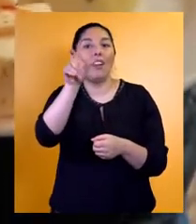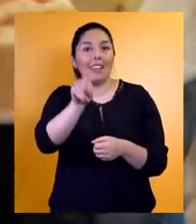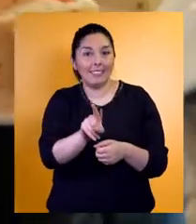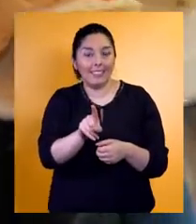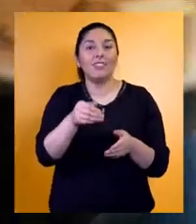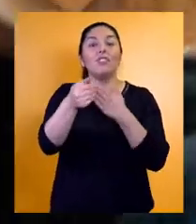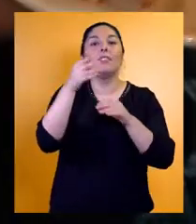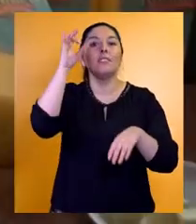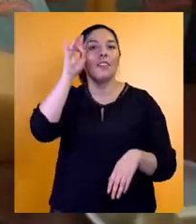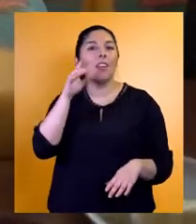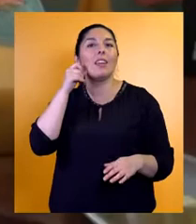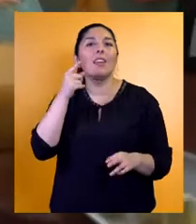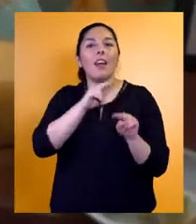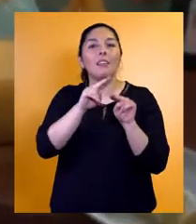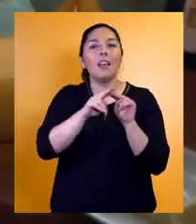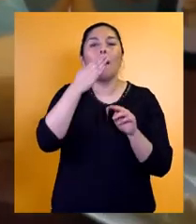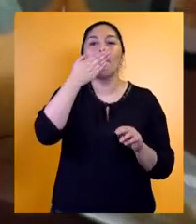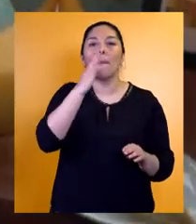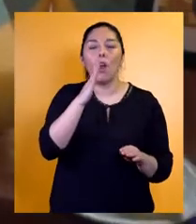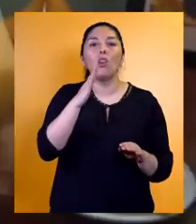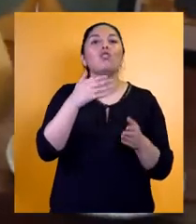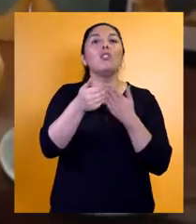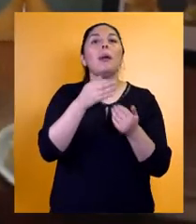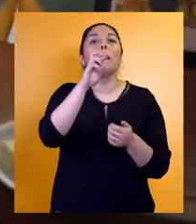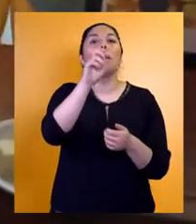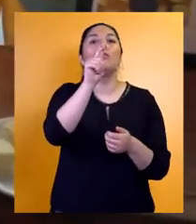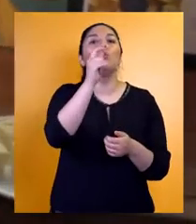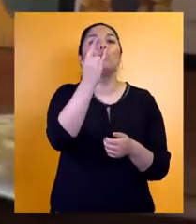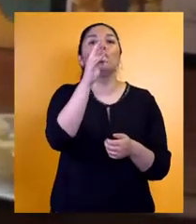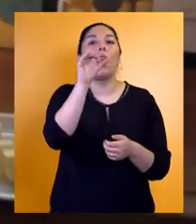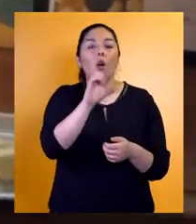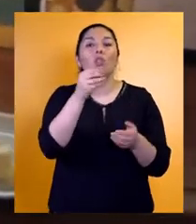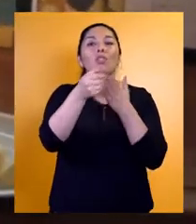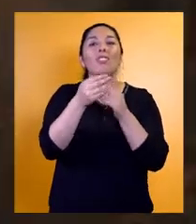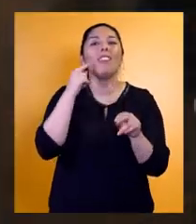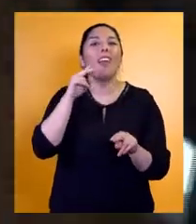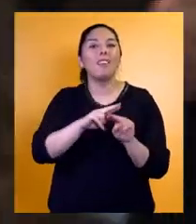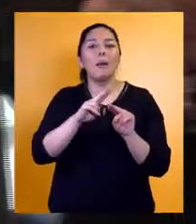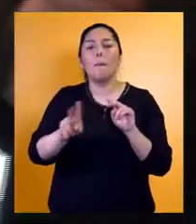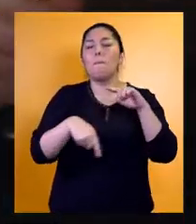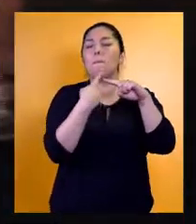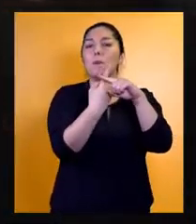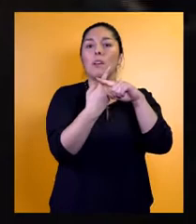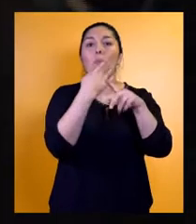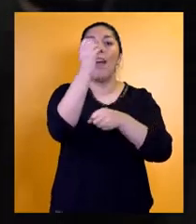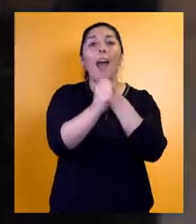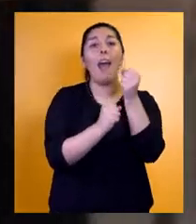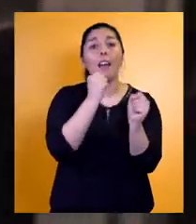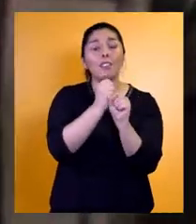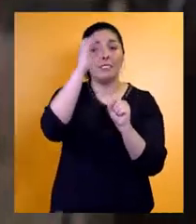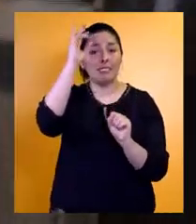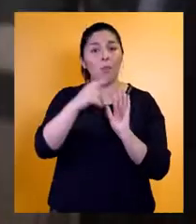sello de origen define los diferentes atributos que tiene la producción a base de pastoreo, siendo este proceso uno de los más positivos, ya que